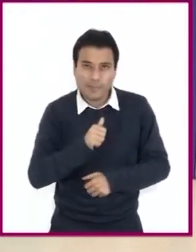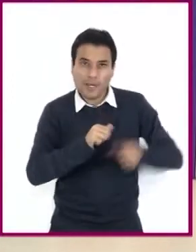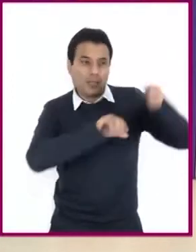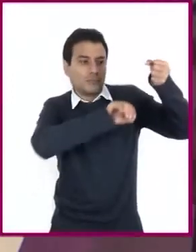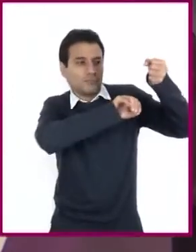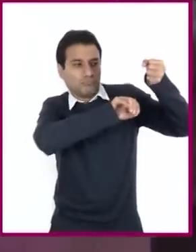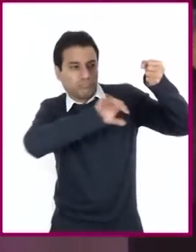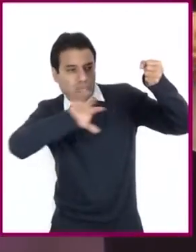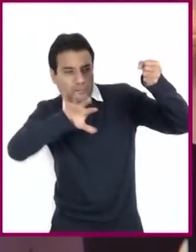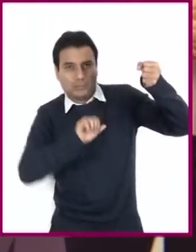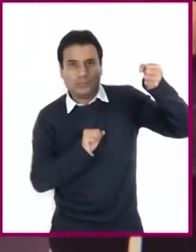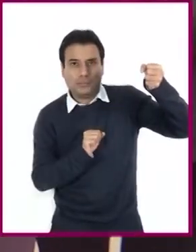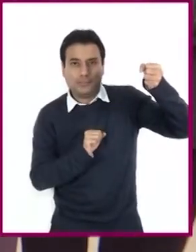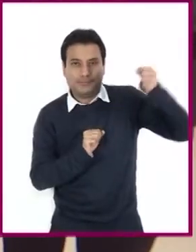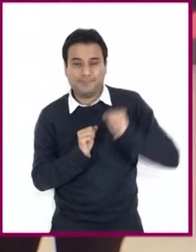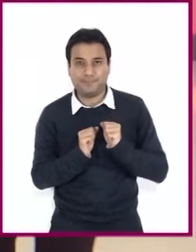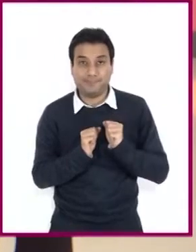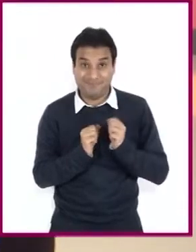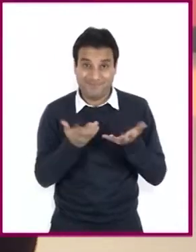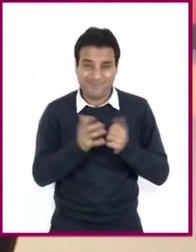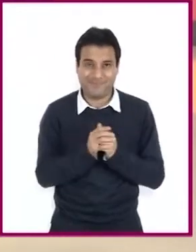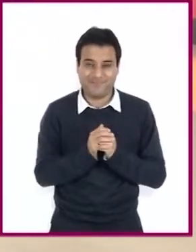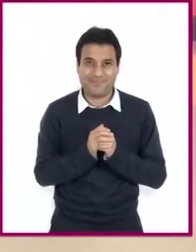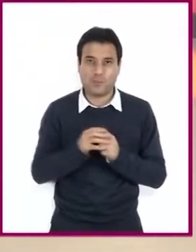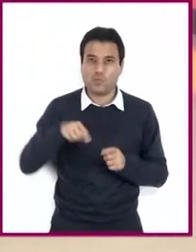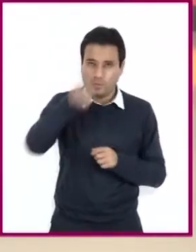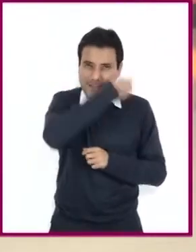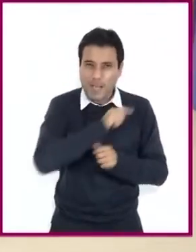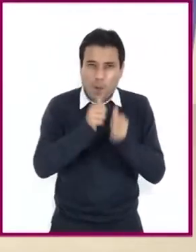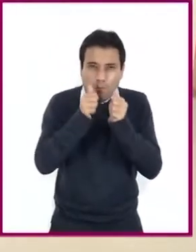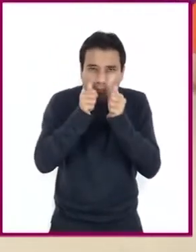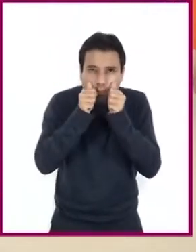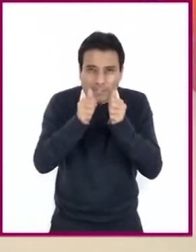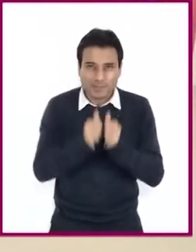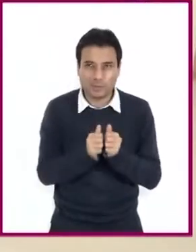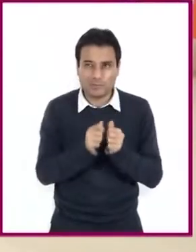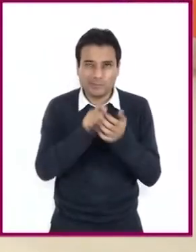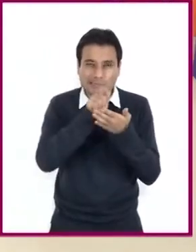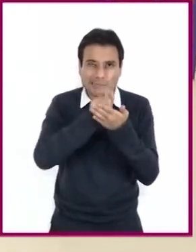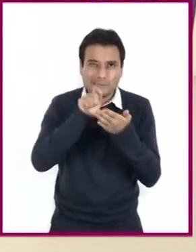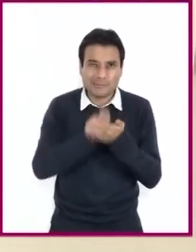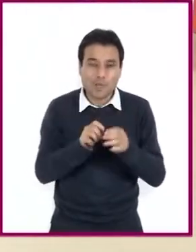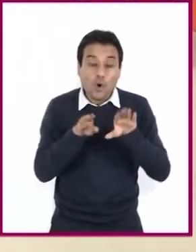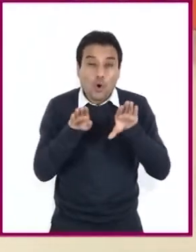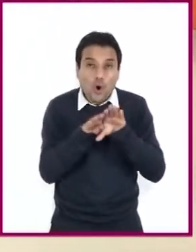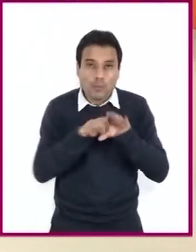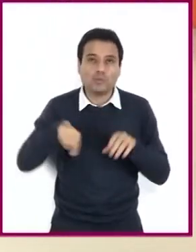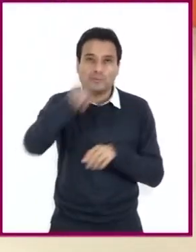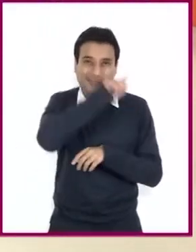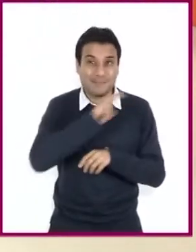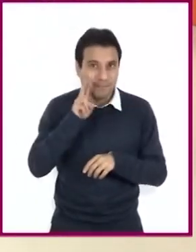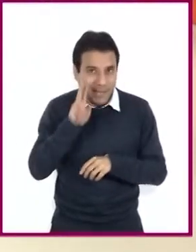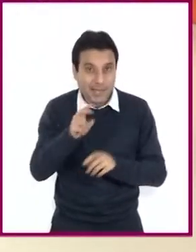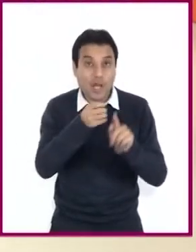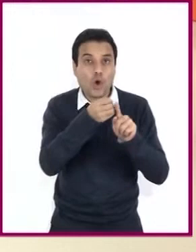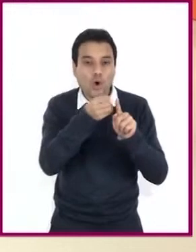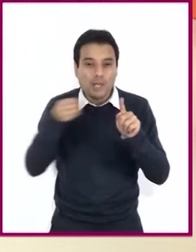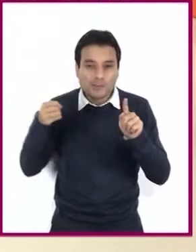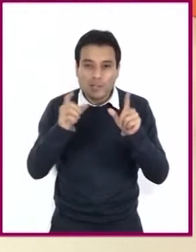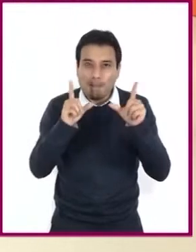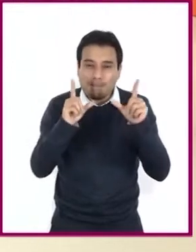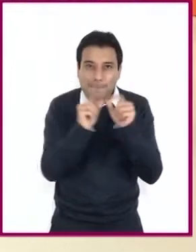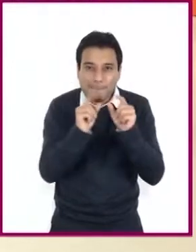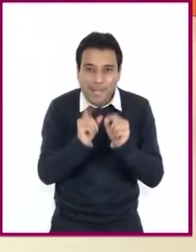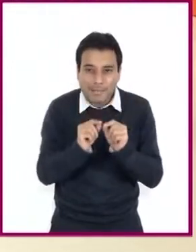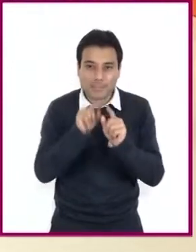alumbrado. Pongan atención a la manera en la que está escrita la nota de observación, que utiliza oraciones breves y muy